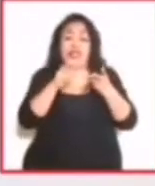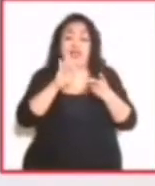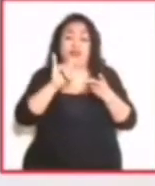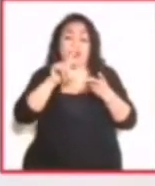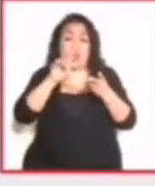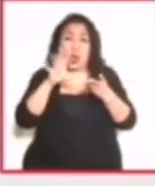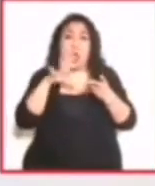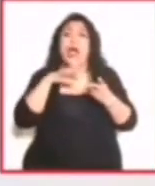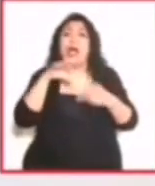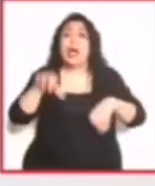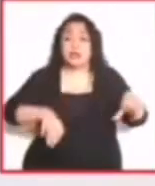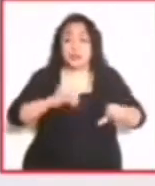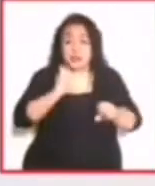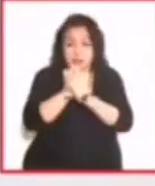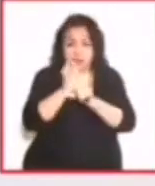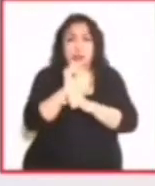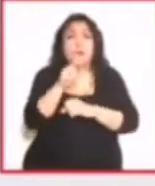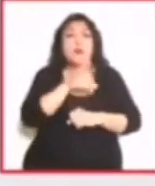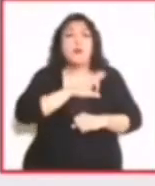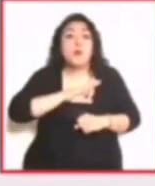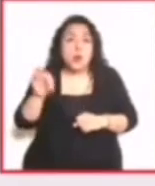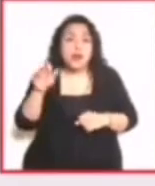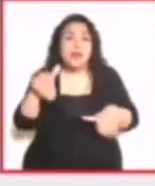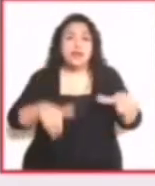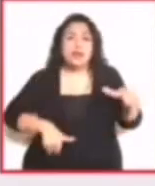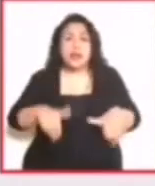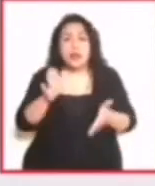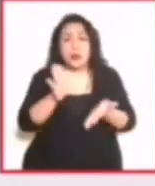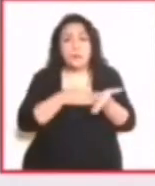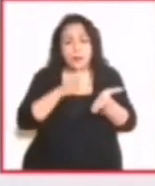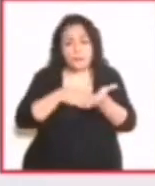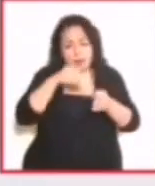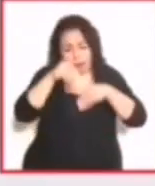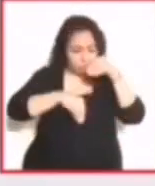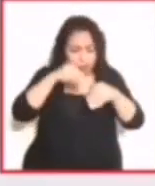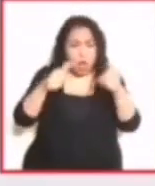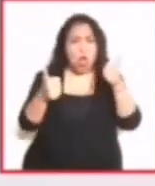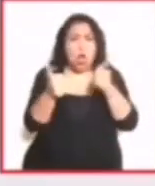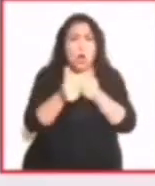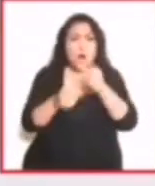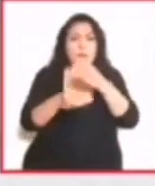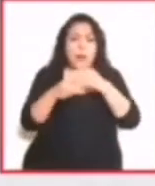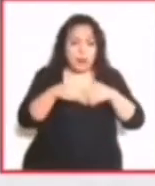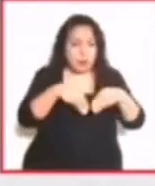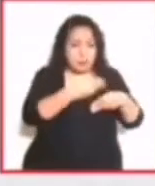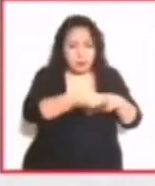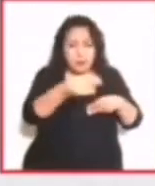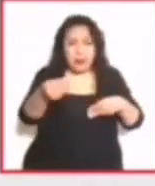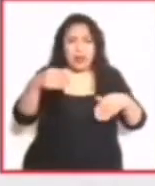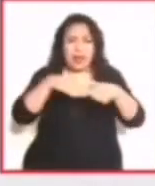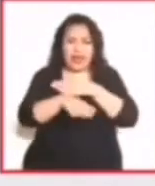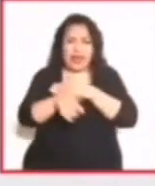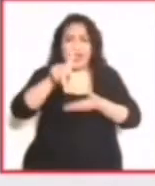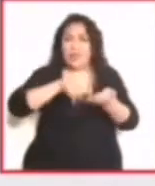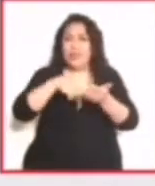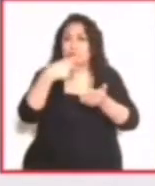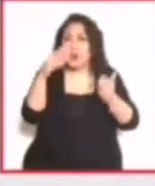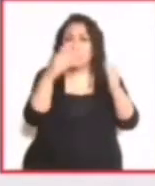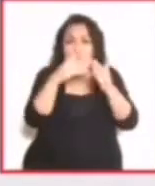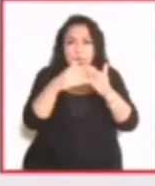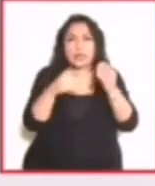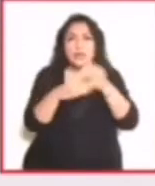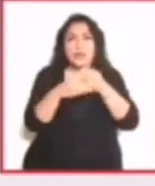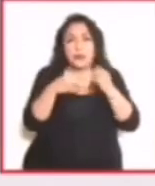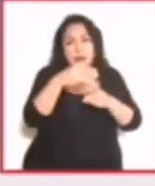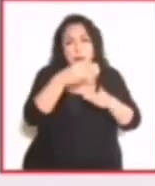actividades virtuales, la posibilidad de hacer un teatro de papel con el material que se les entregue en la puerta de sus casas. Y